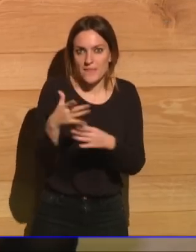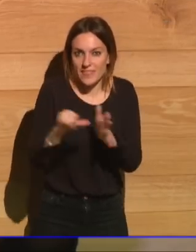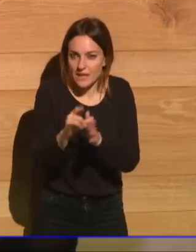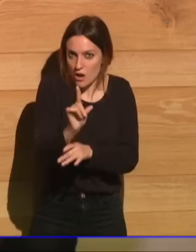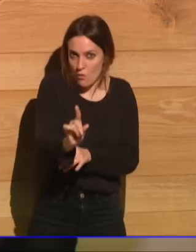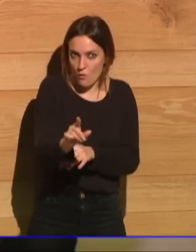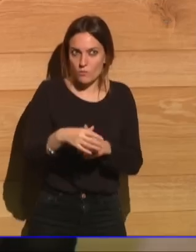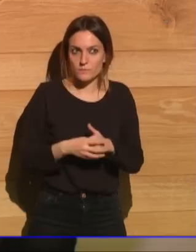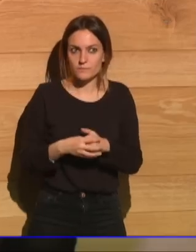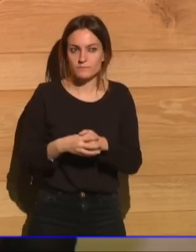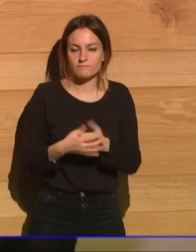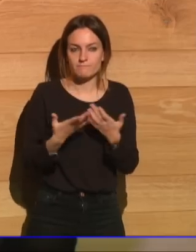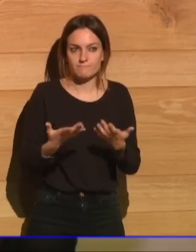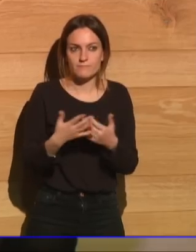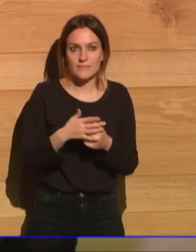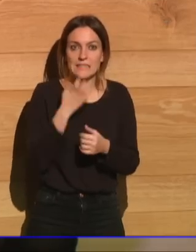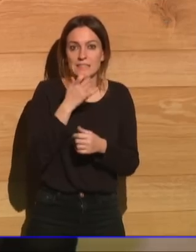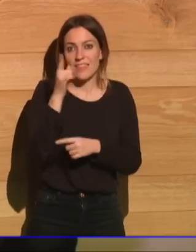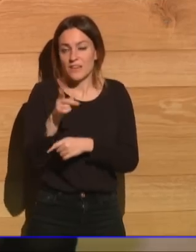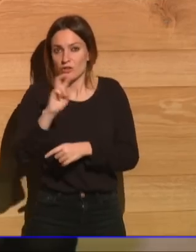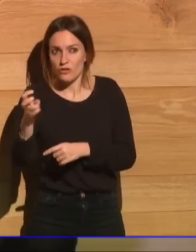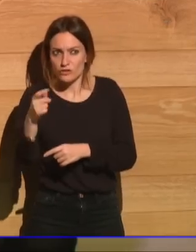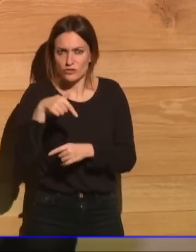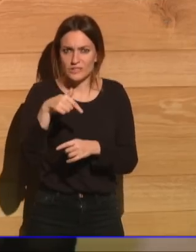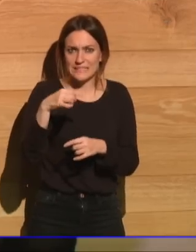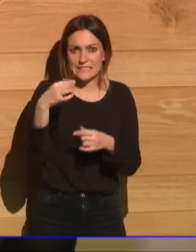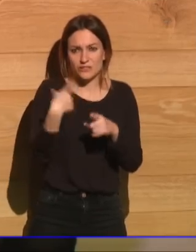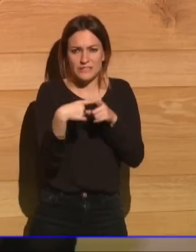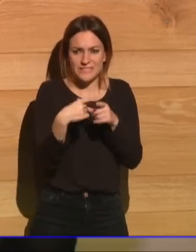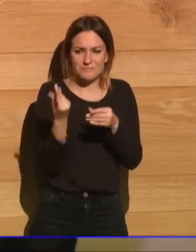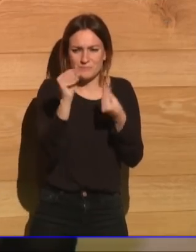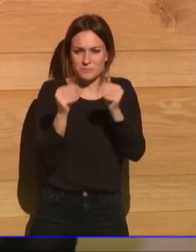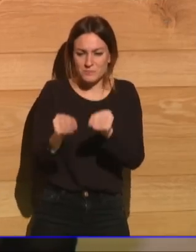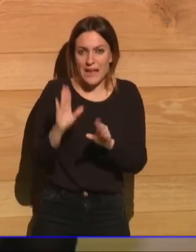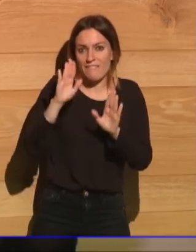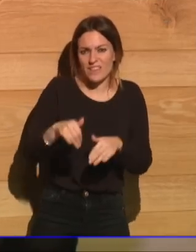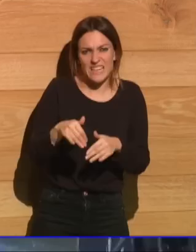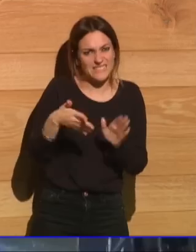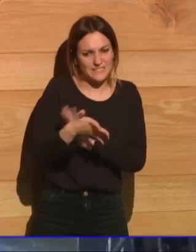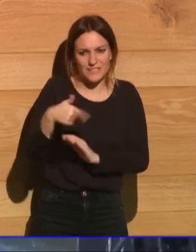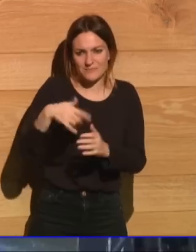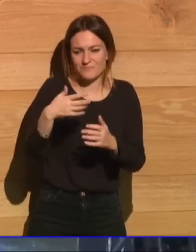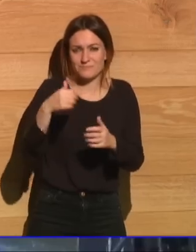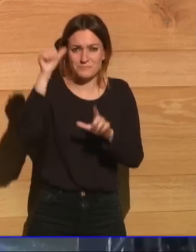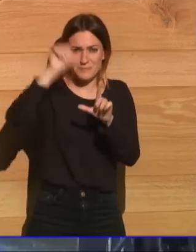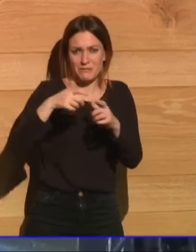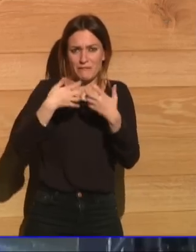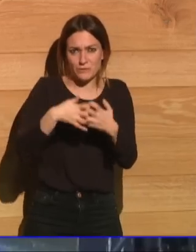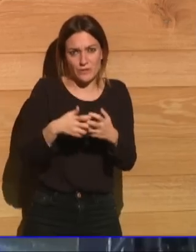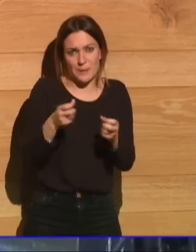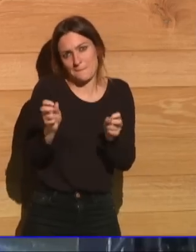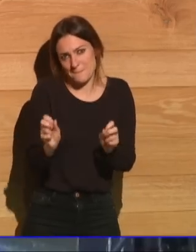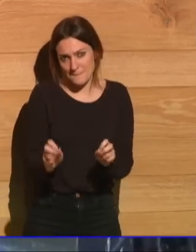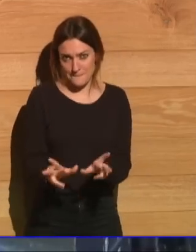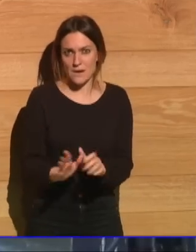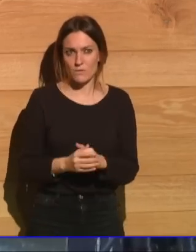A Blade Runner, cuando le hacen los retoquines a las chimeneas, eso se la cargan. Bueno, no se cargan toda la peli, pero ese fotograma es mucho peor que